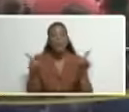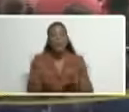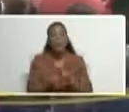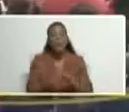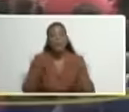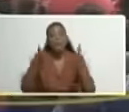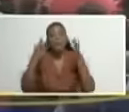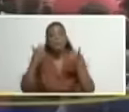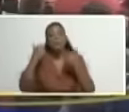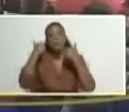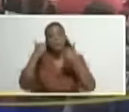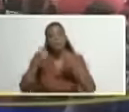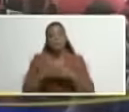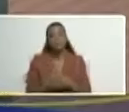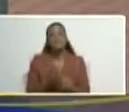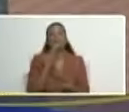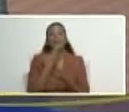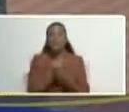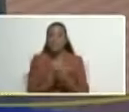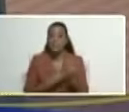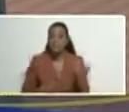Bueno, presidente, muchísimas gracias.